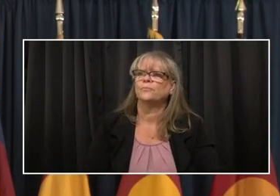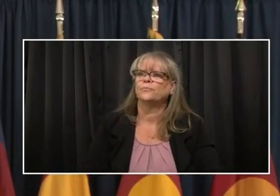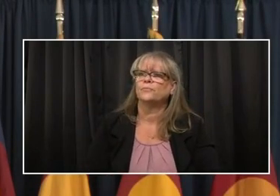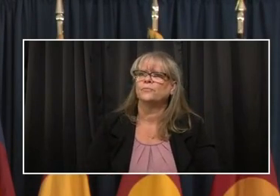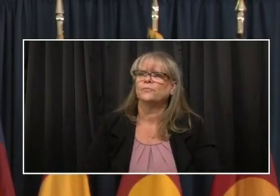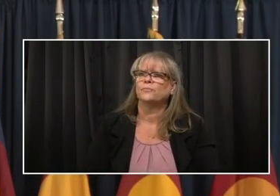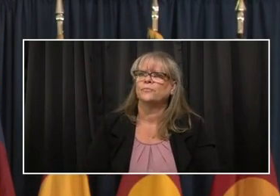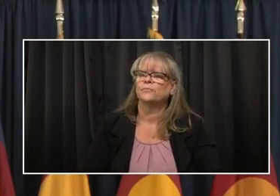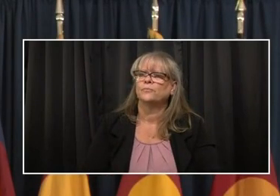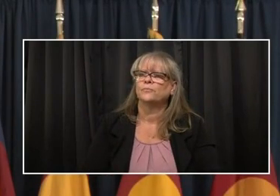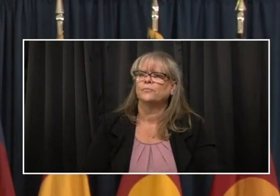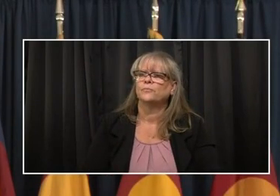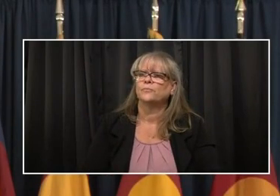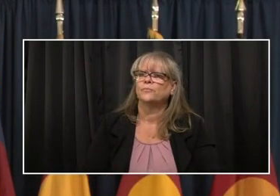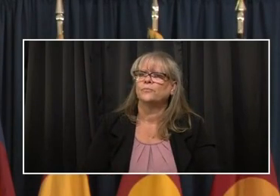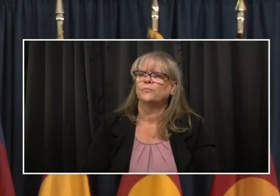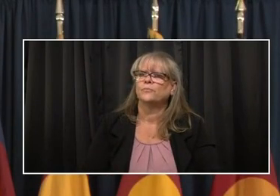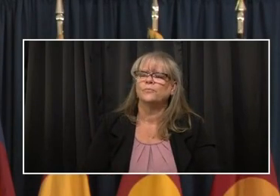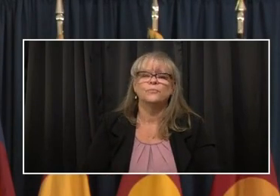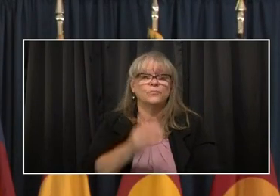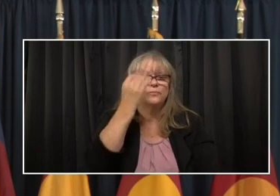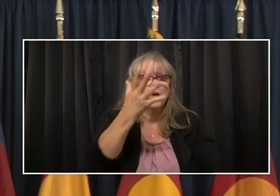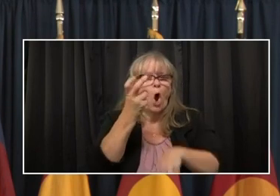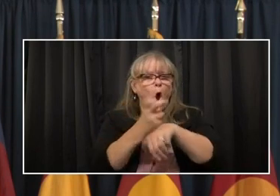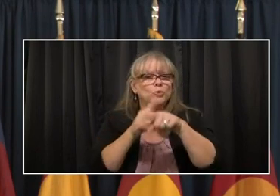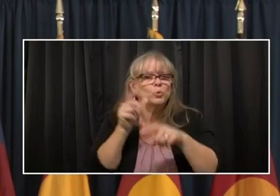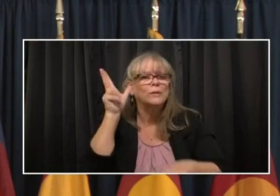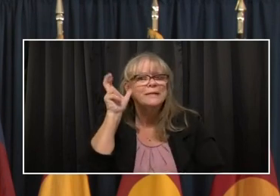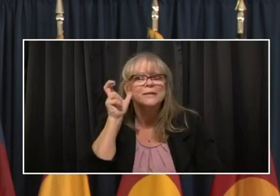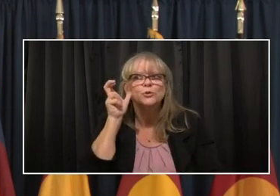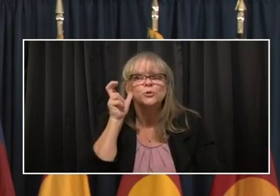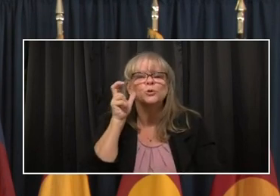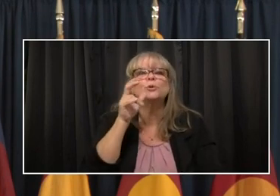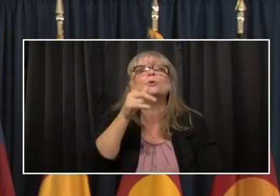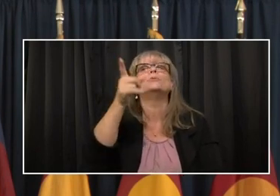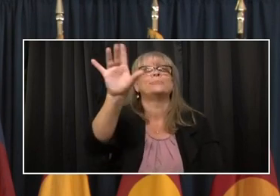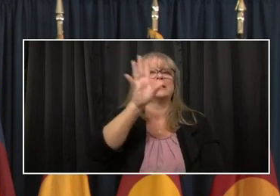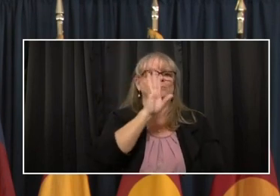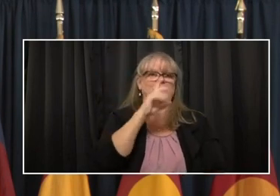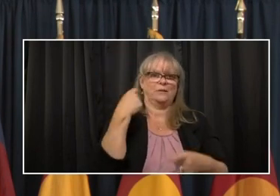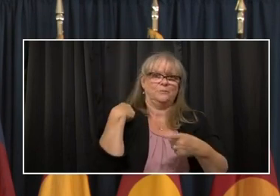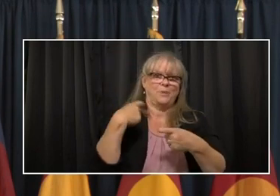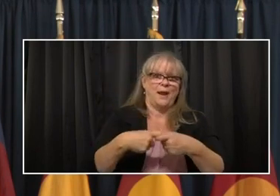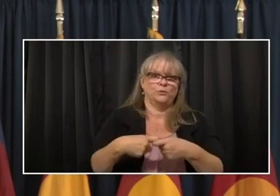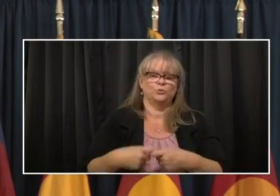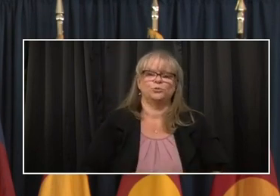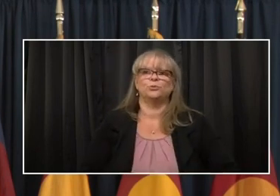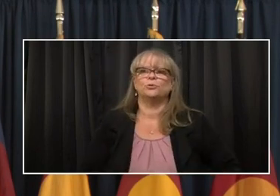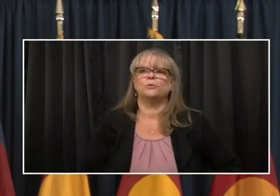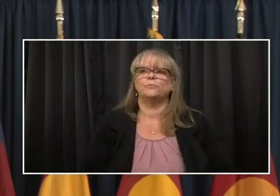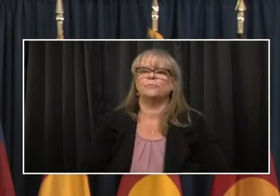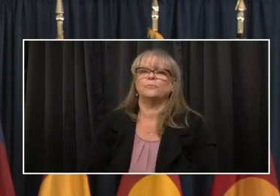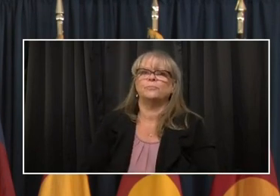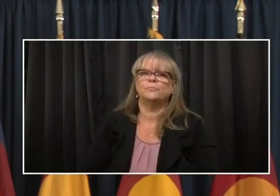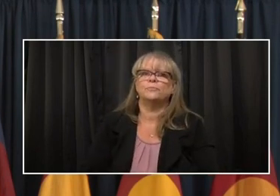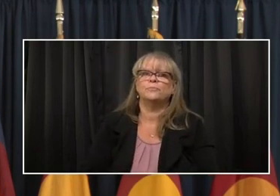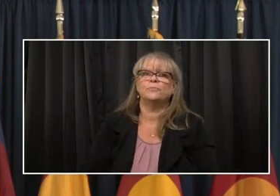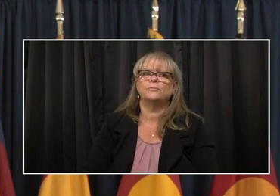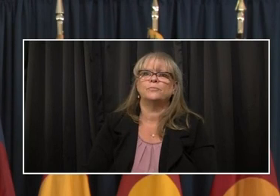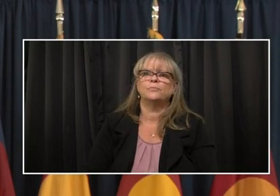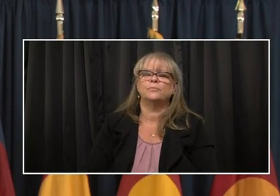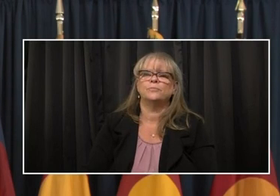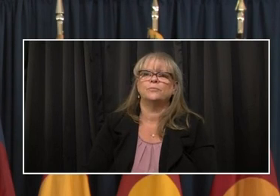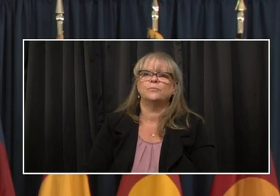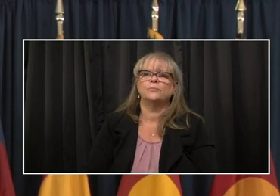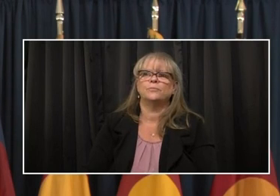Hello, Governor. Jesús Carrasquel from Noticias Univisión. Gobernador, teniendo en cuenta los casos positivos de coronavirus en la escuela Fort Lupton y